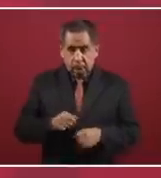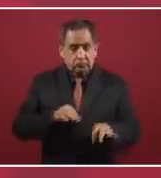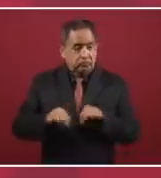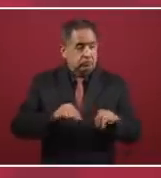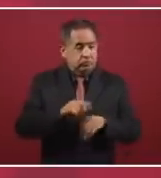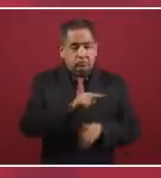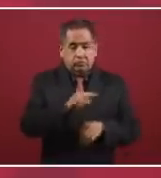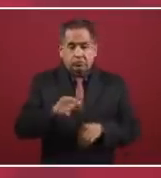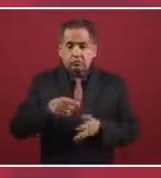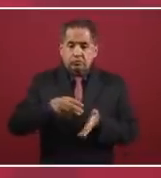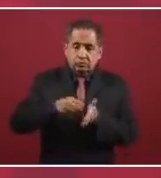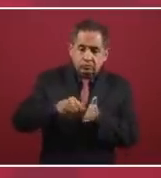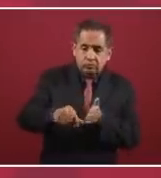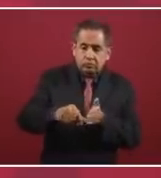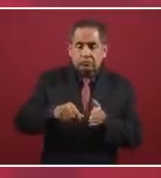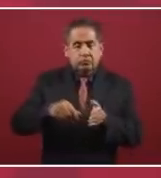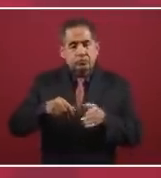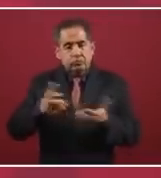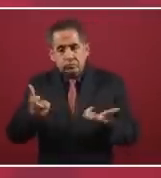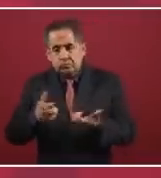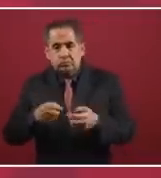trabajando, sembrando